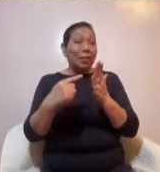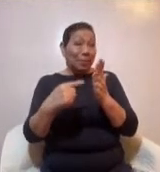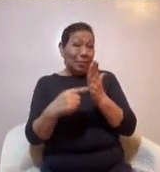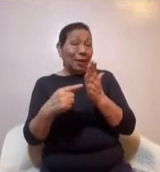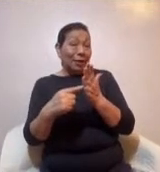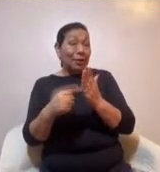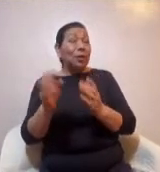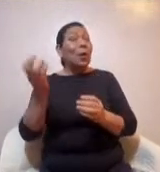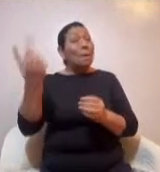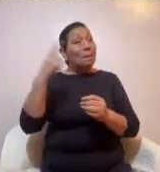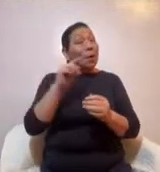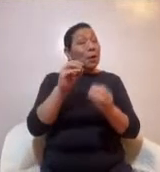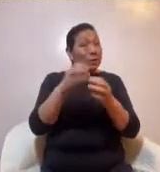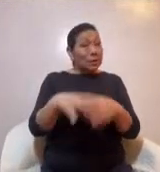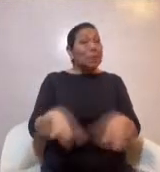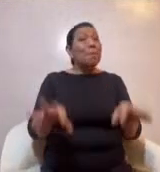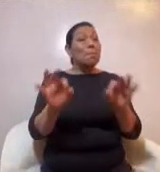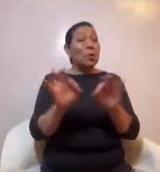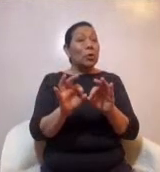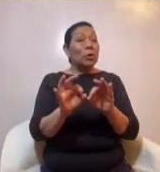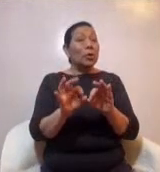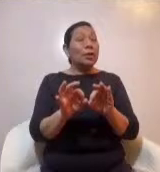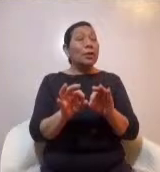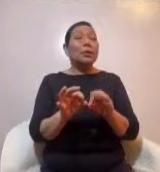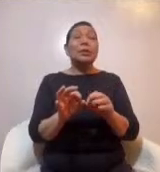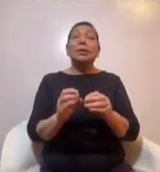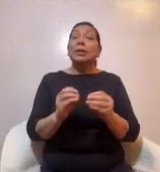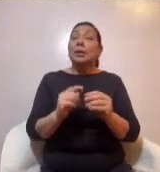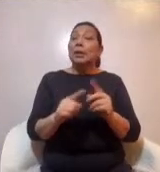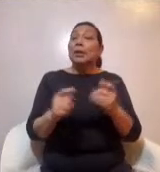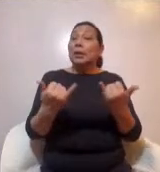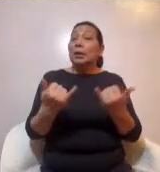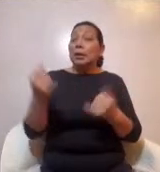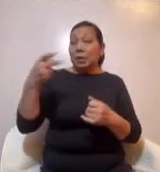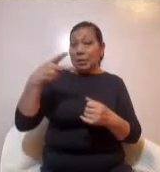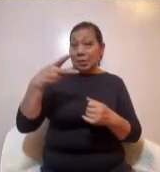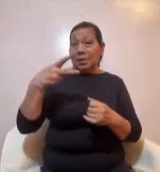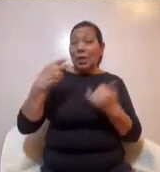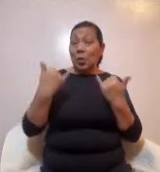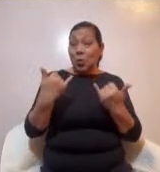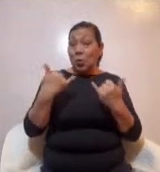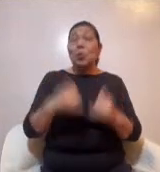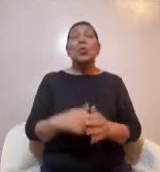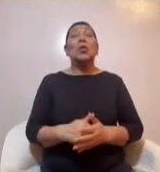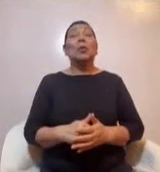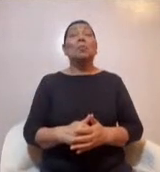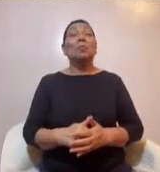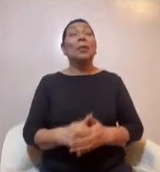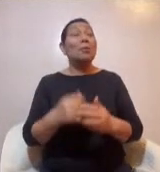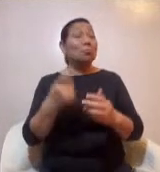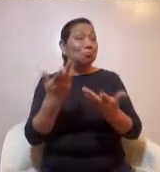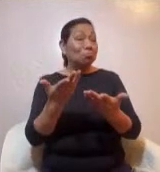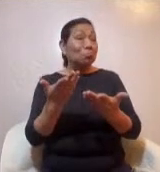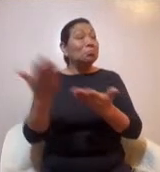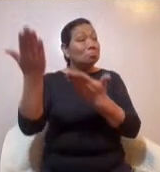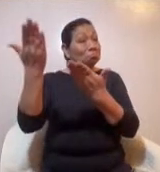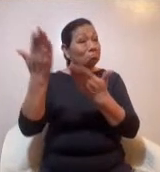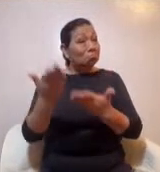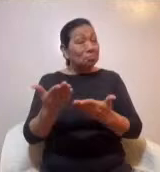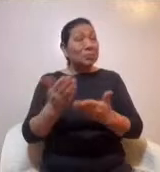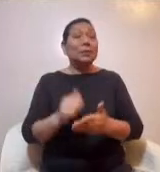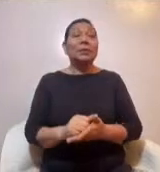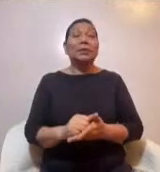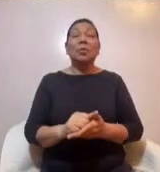defensa técnica, es un derecho fundamental reforzado. En la segunda parte de nuestro programa tenemos